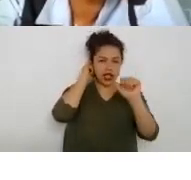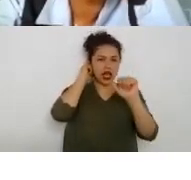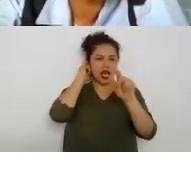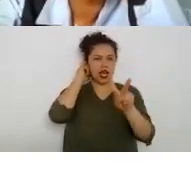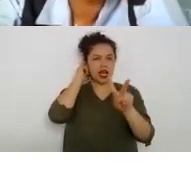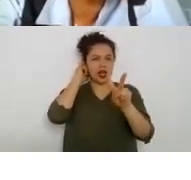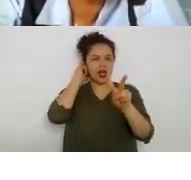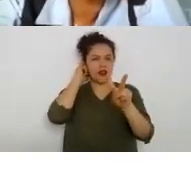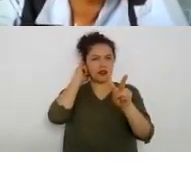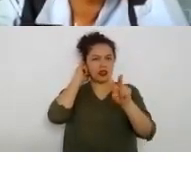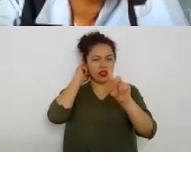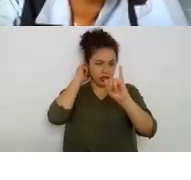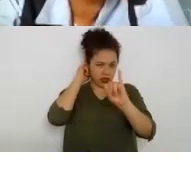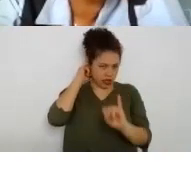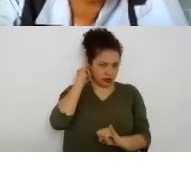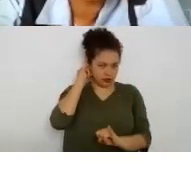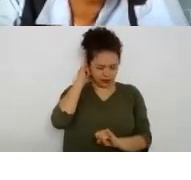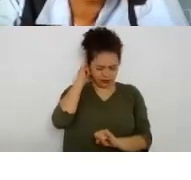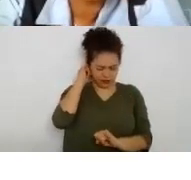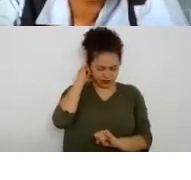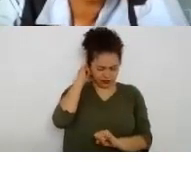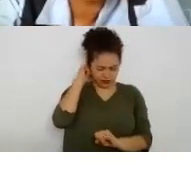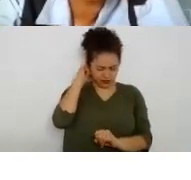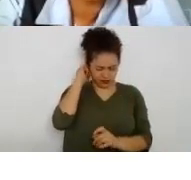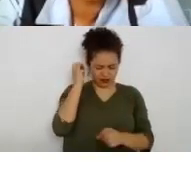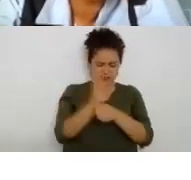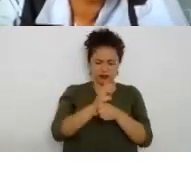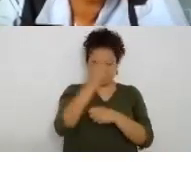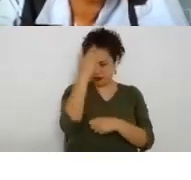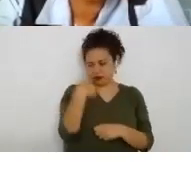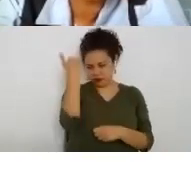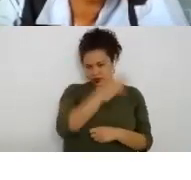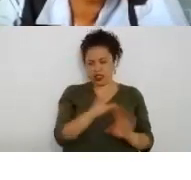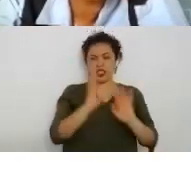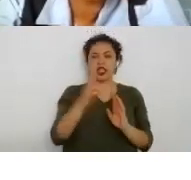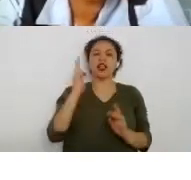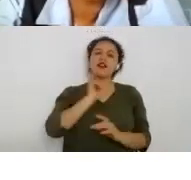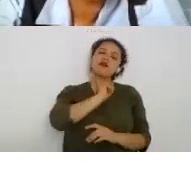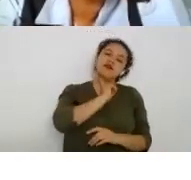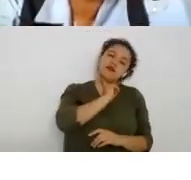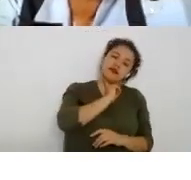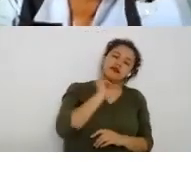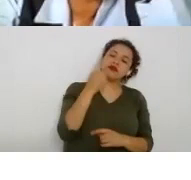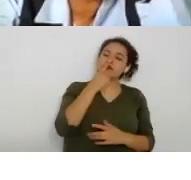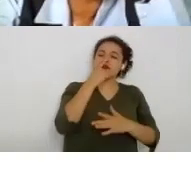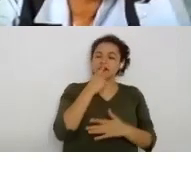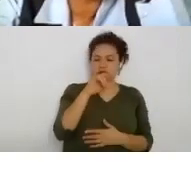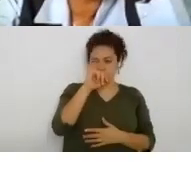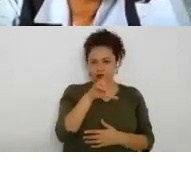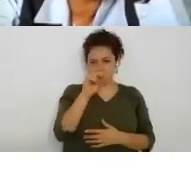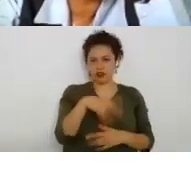ahí procedemos a hacer nuestra segunda inspección, que involucraba lo que eran signos vitales y encontrar alguna